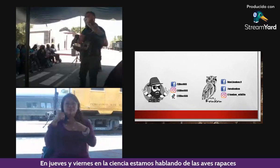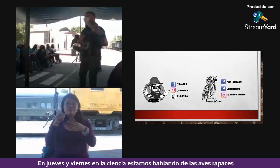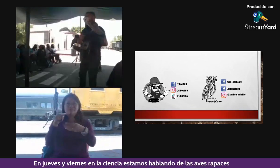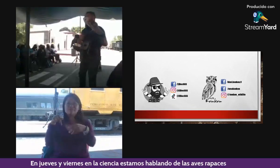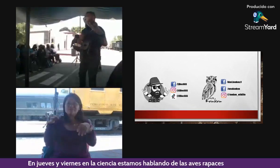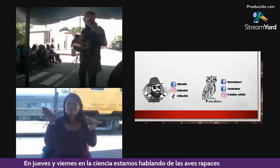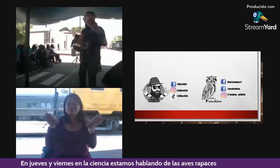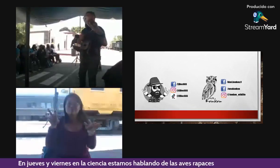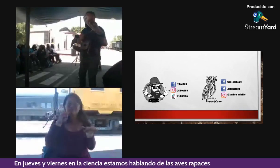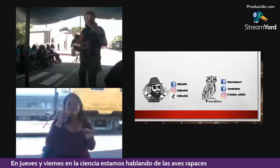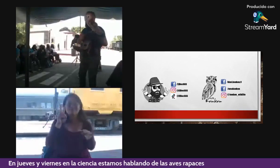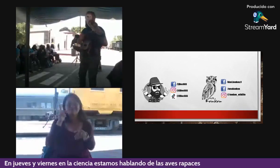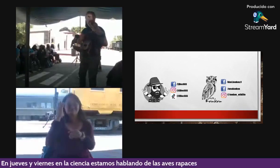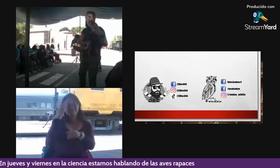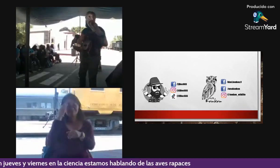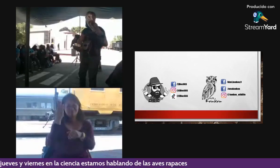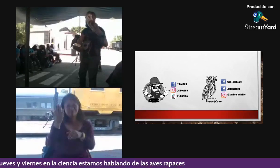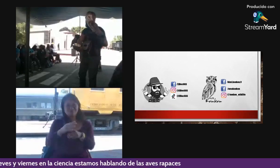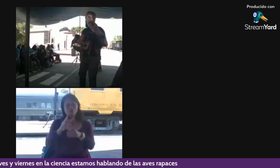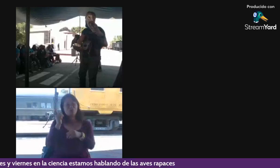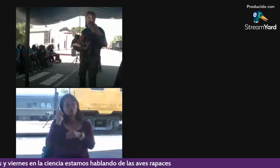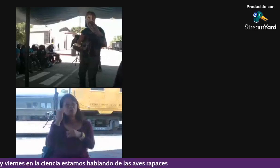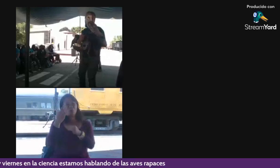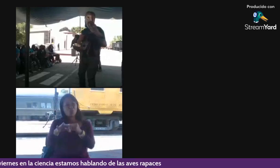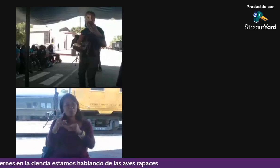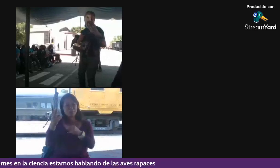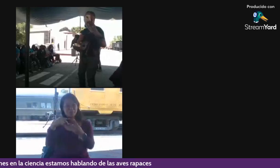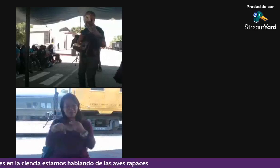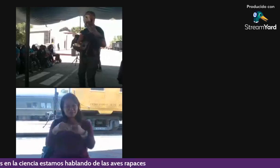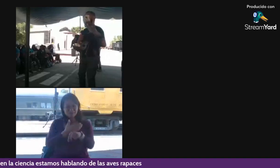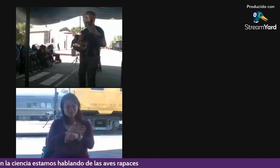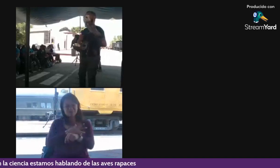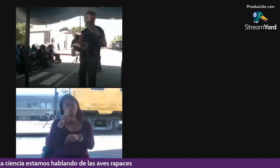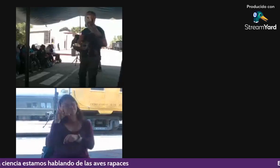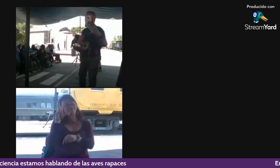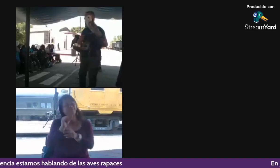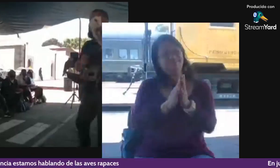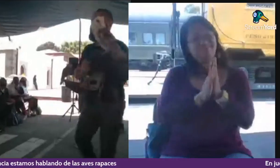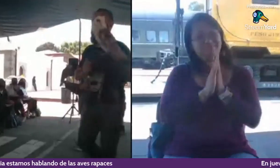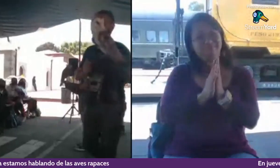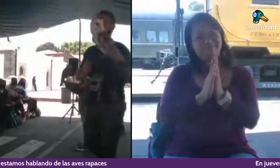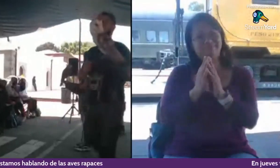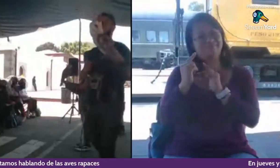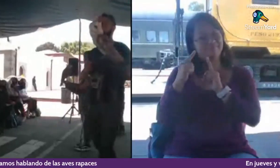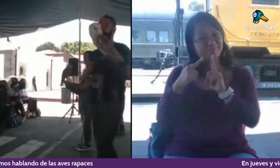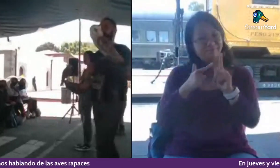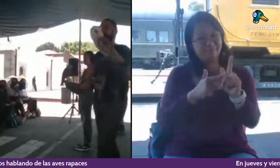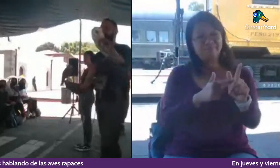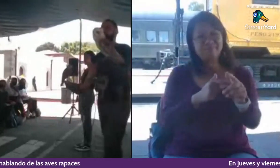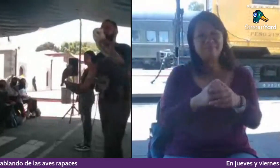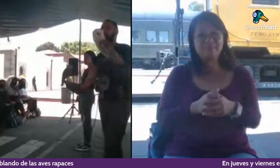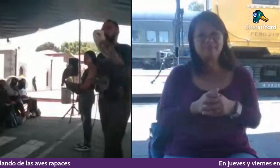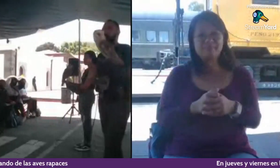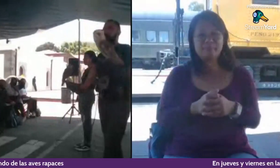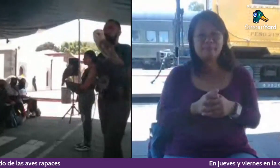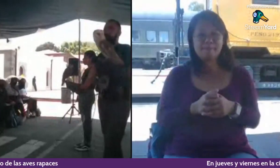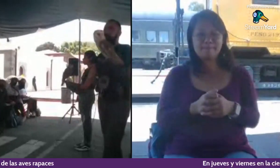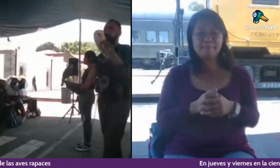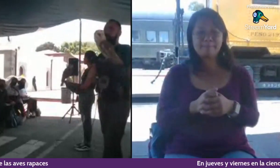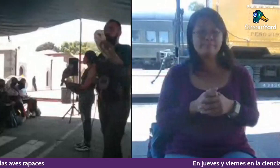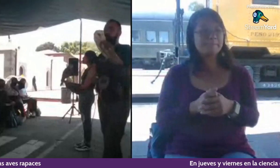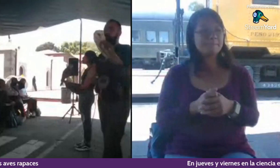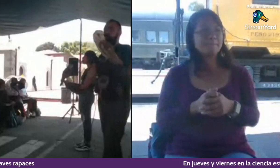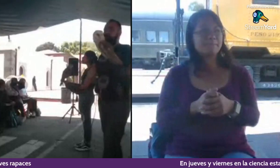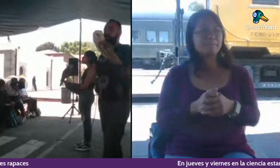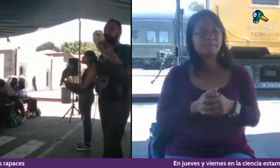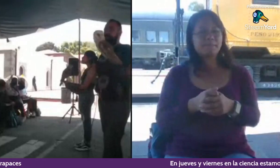Muchísimas gracias. Y esperemos que no sea la última vez que nos acompañe en estas conferencias, ni aquí en el Museo de los Ferrocarriles. Y bueno,